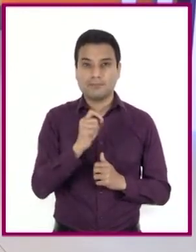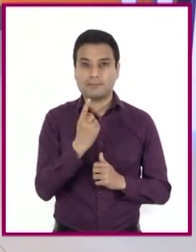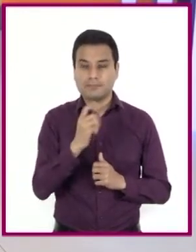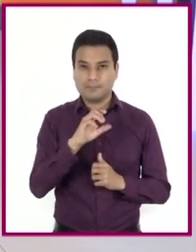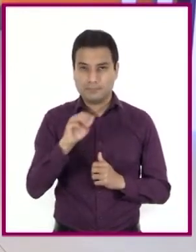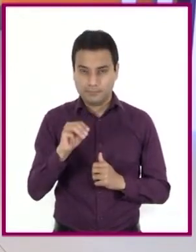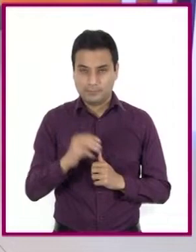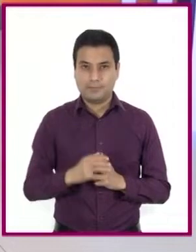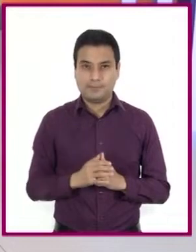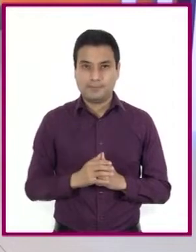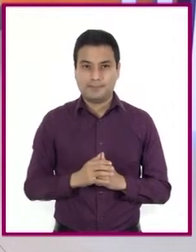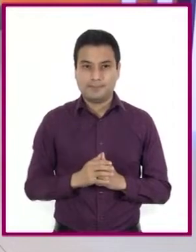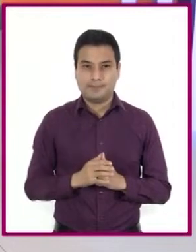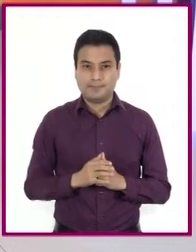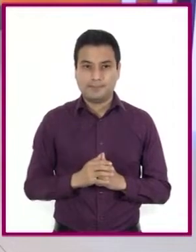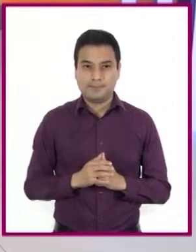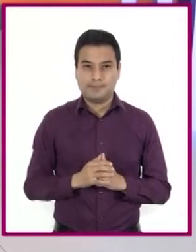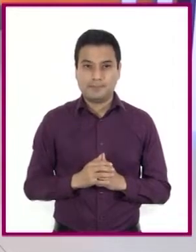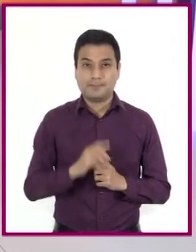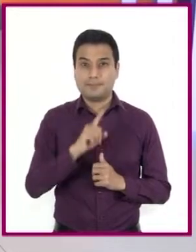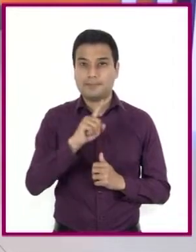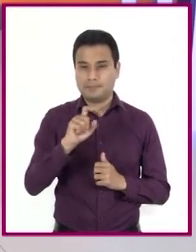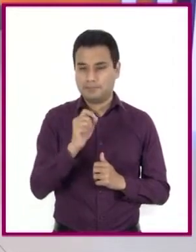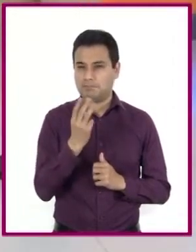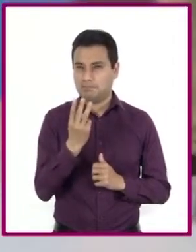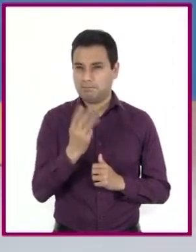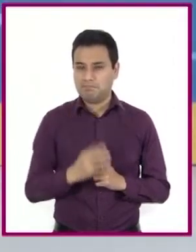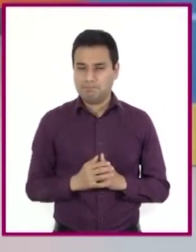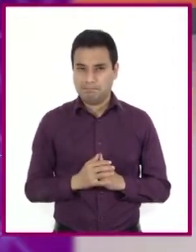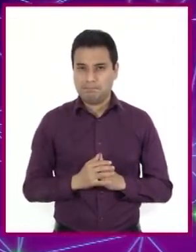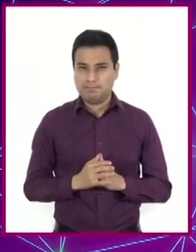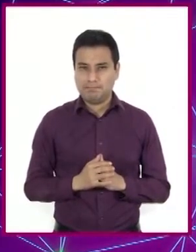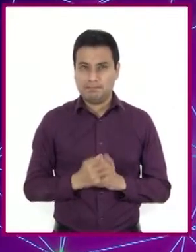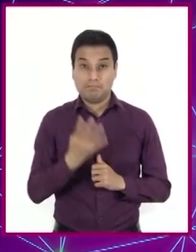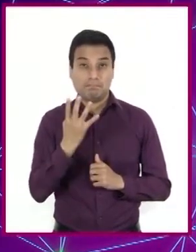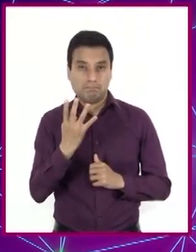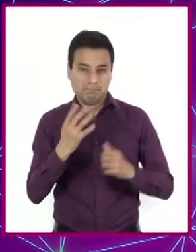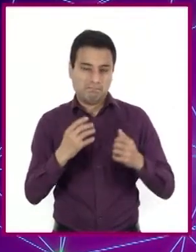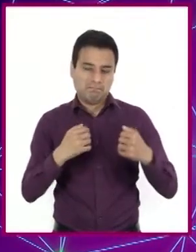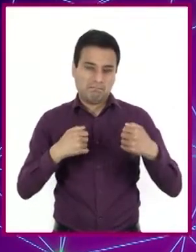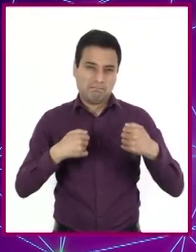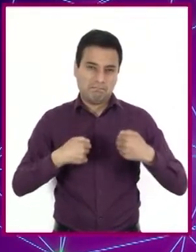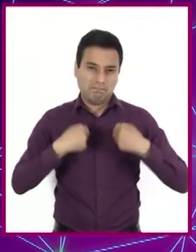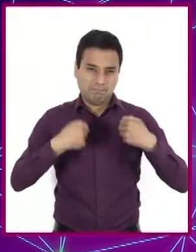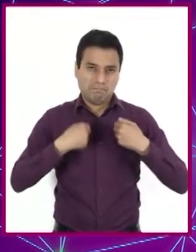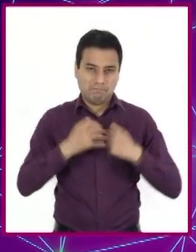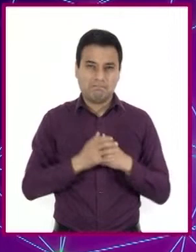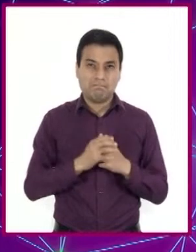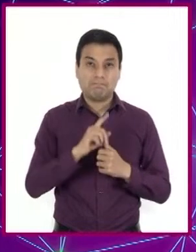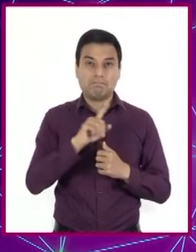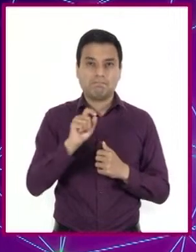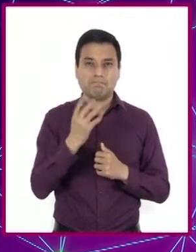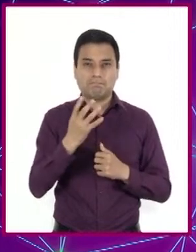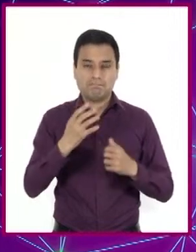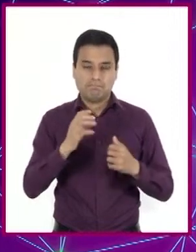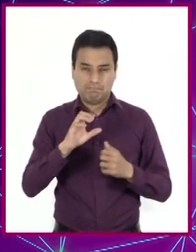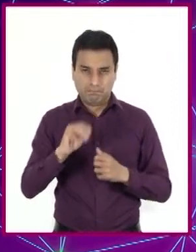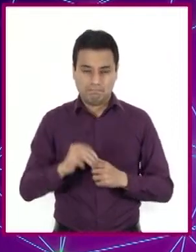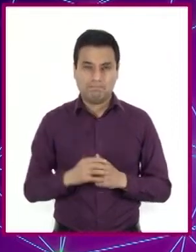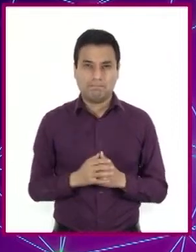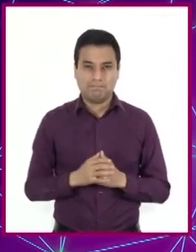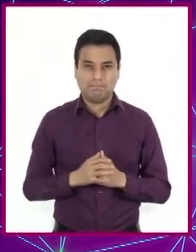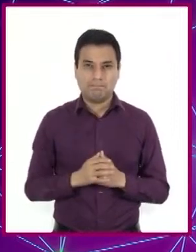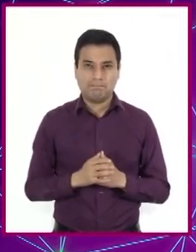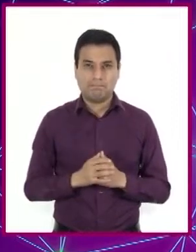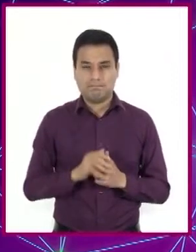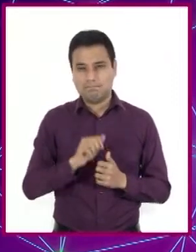centímetros, 2 miden 123 centímetros, 4 jugadores miden 124 centímetros,